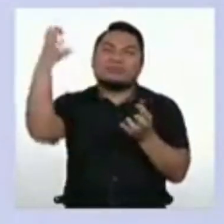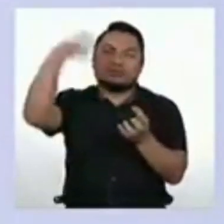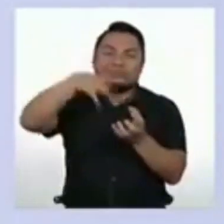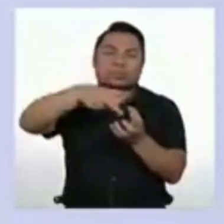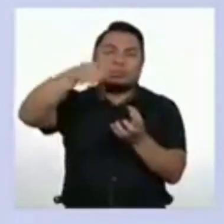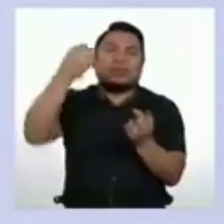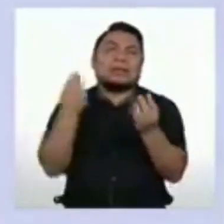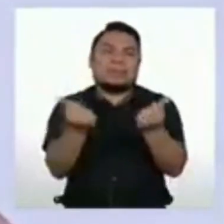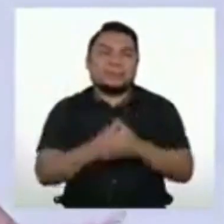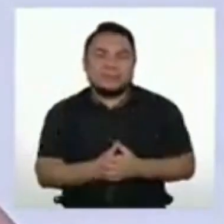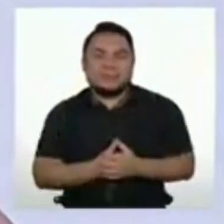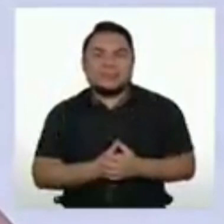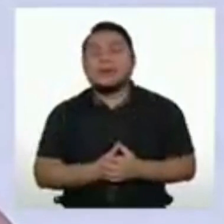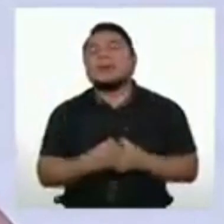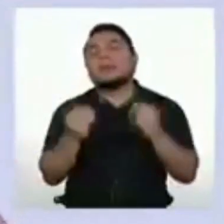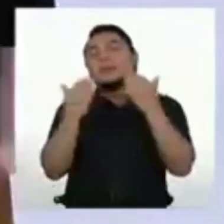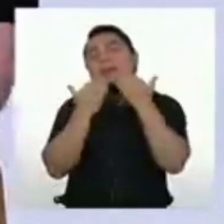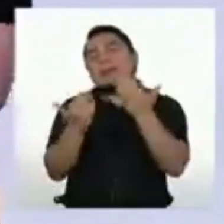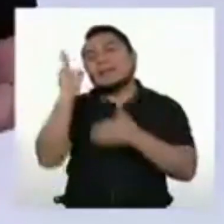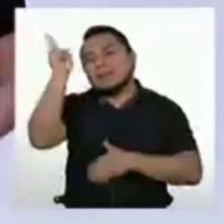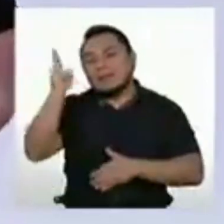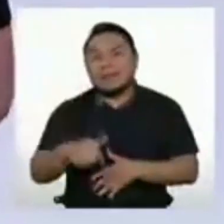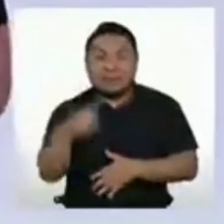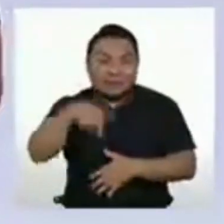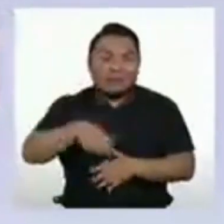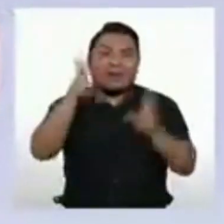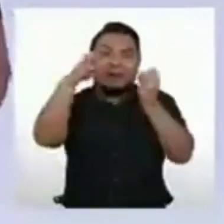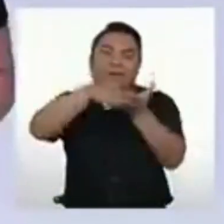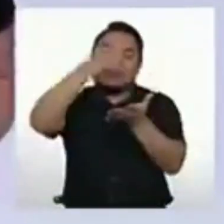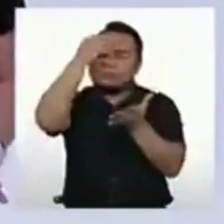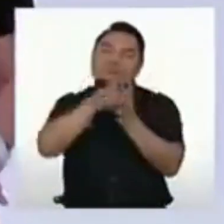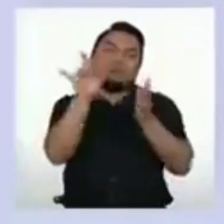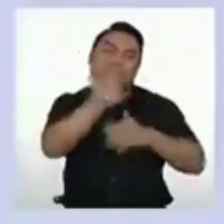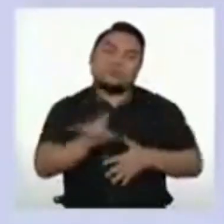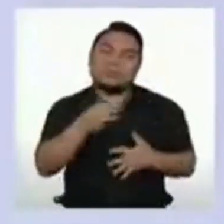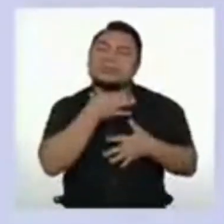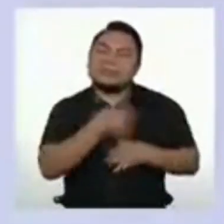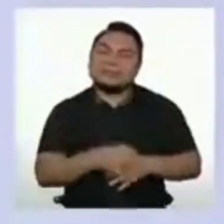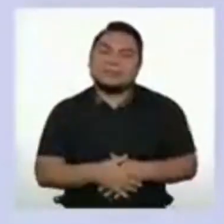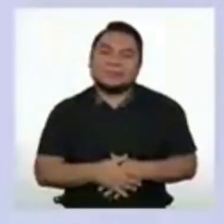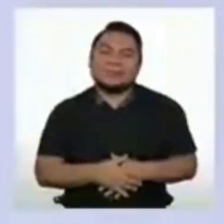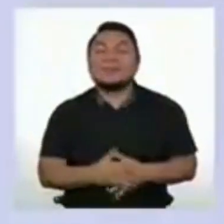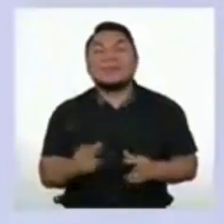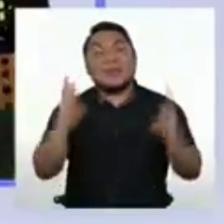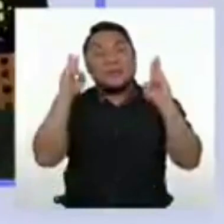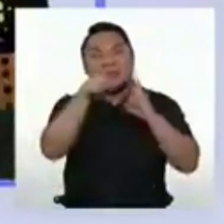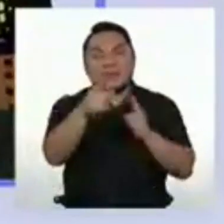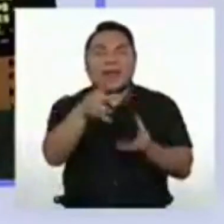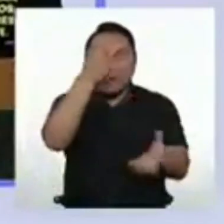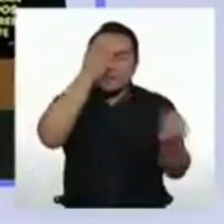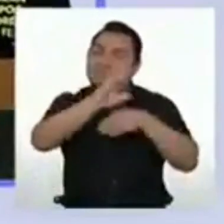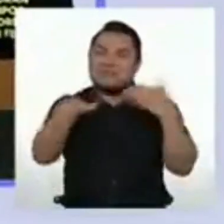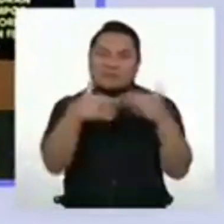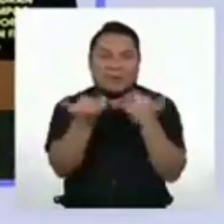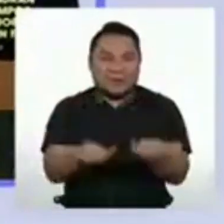eficiente y rápido. Muchas gracias, profesor. La actividad de hoy ha sido muy útil e interesante. Espero que les haya servido todo